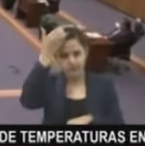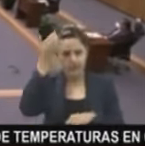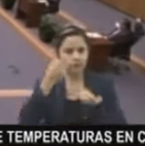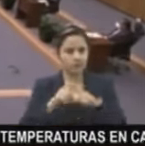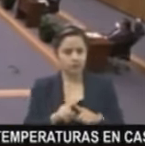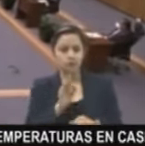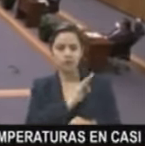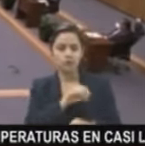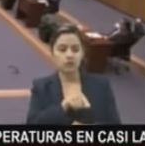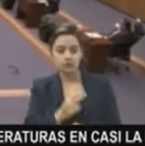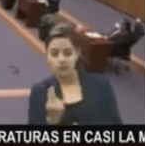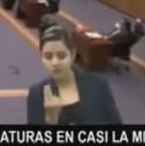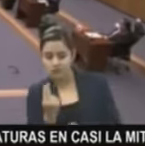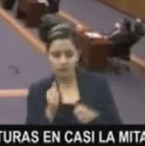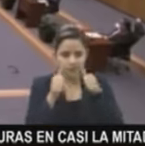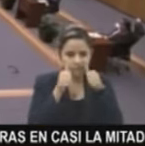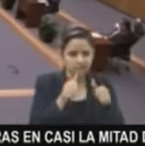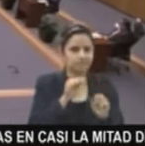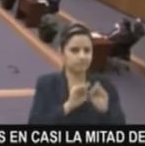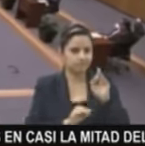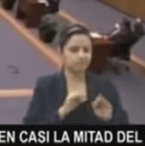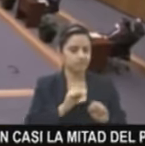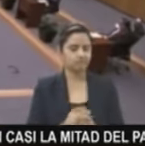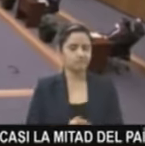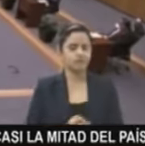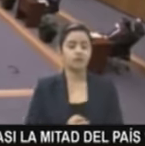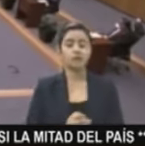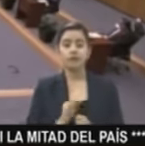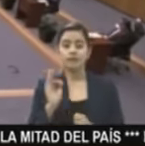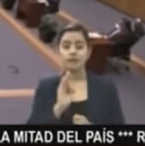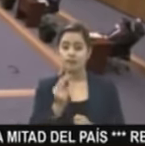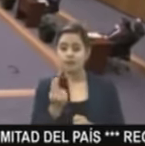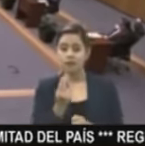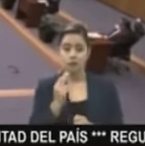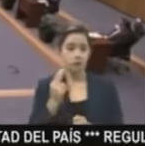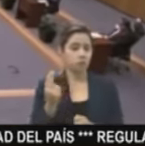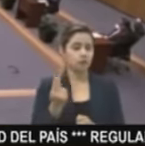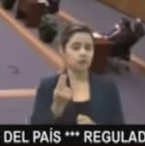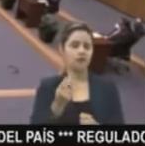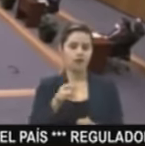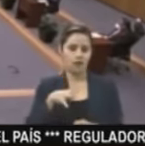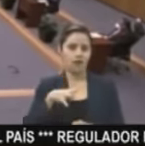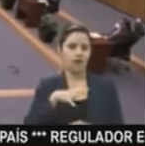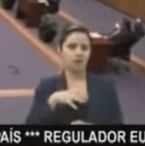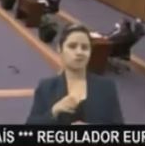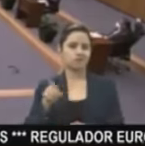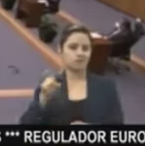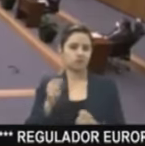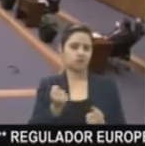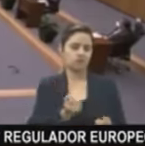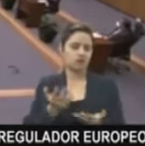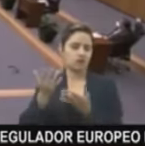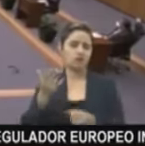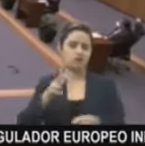cuesta. Gratis no puede ser, y gratis y confiable menos. Una pausa y regresamos con Armando Guzmán.